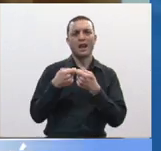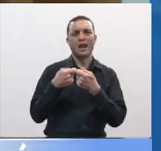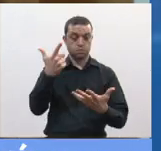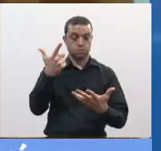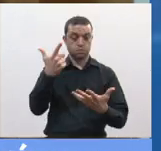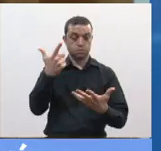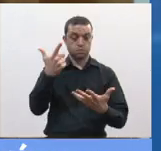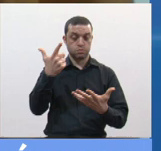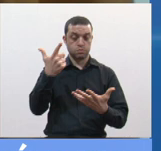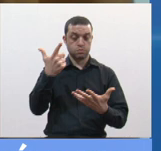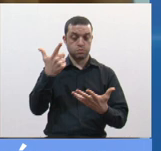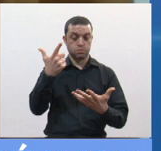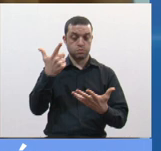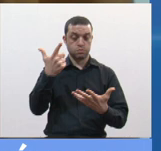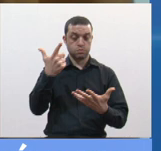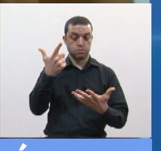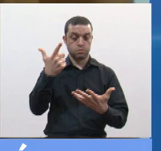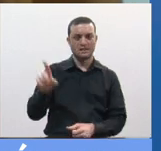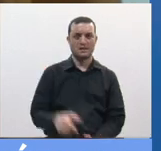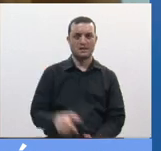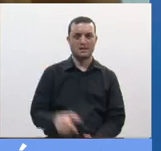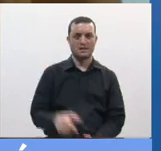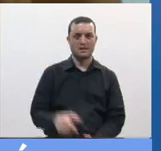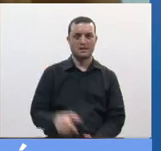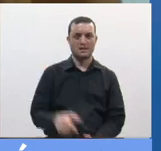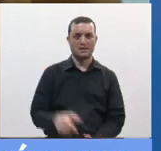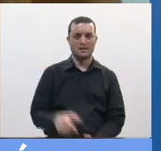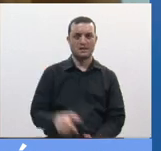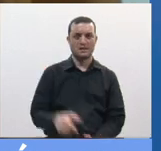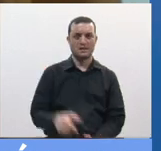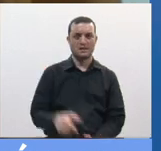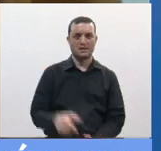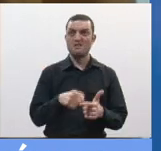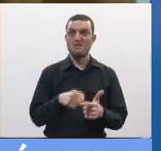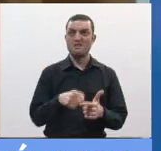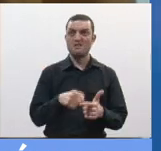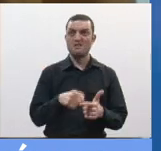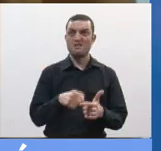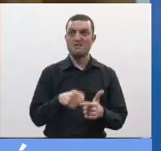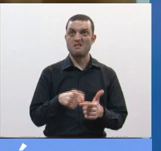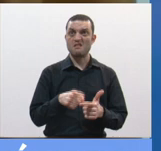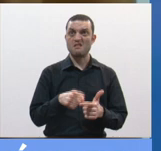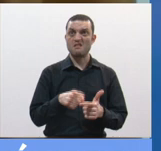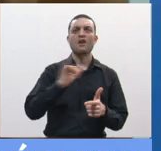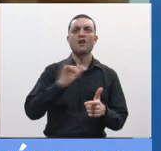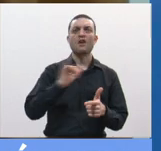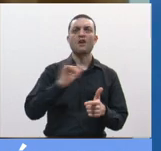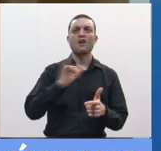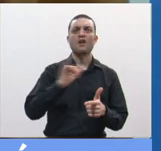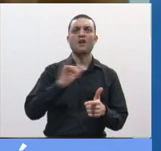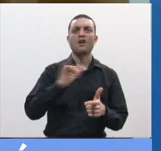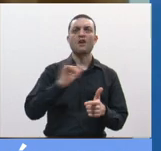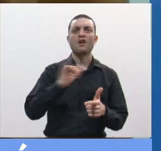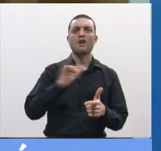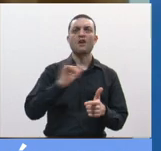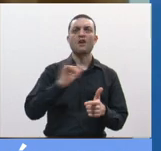conocidas en su provincia. Y bueno, después se le, por último, el tema de la cuestión de género,